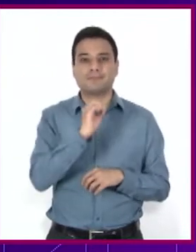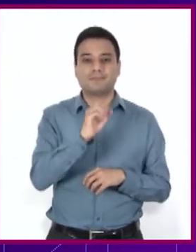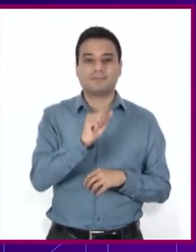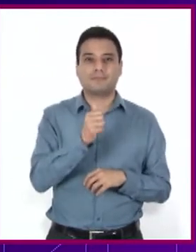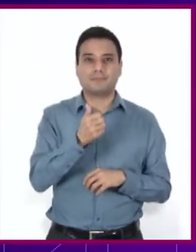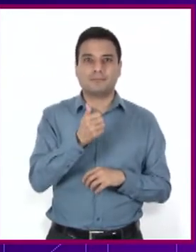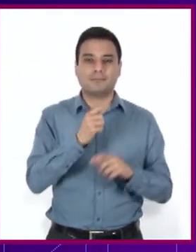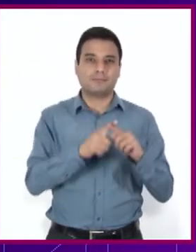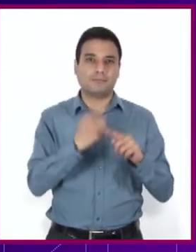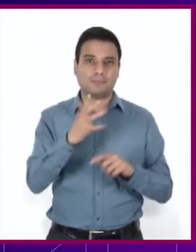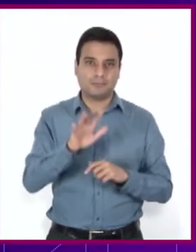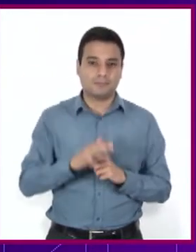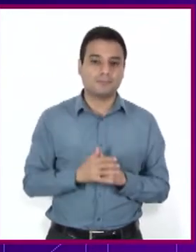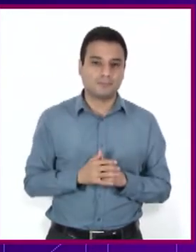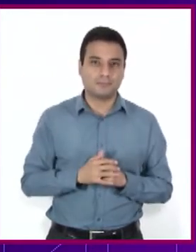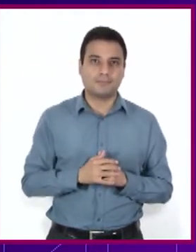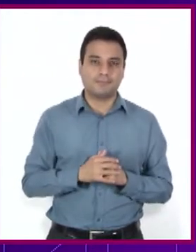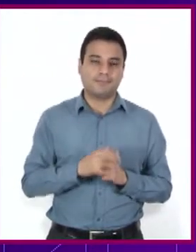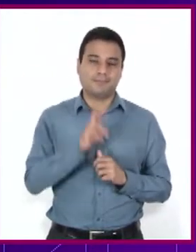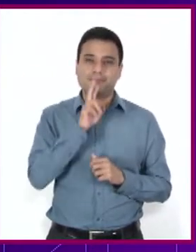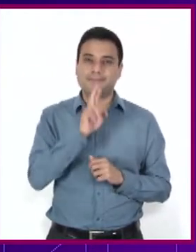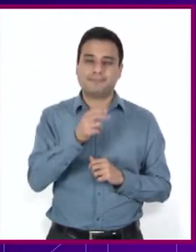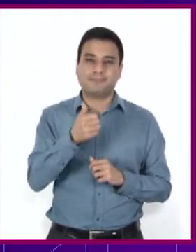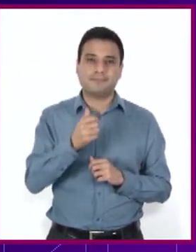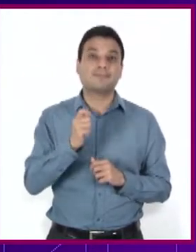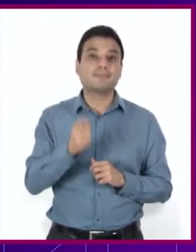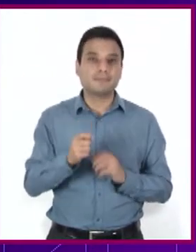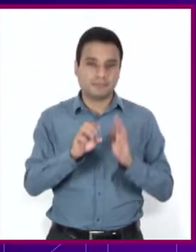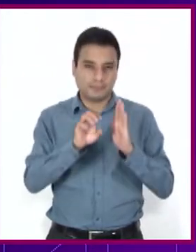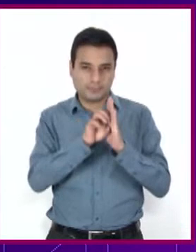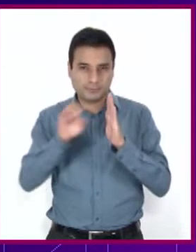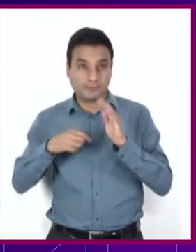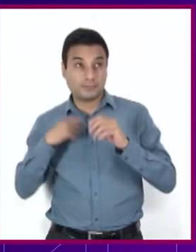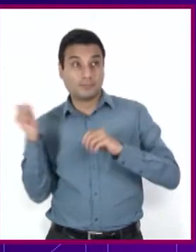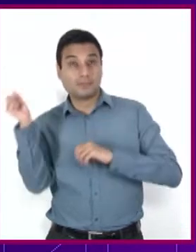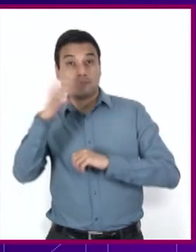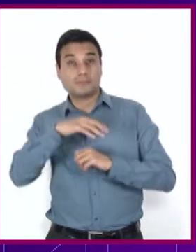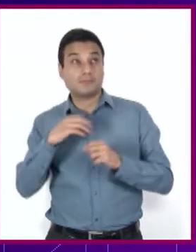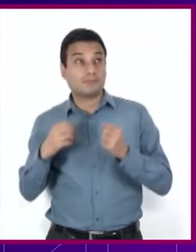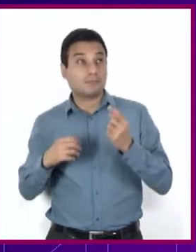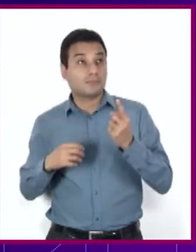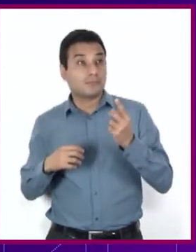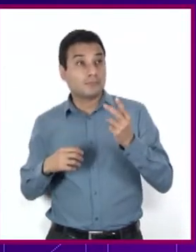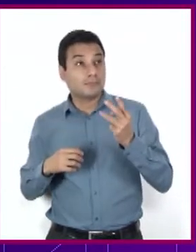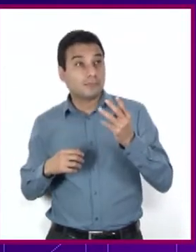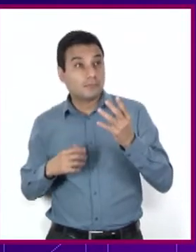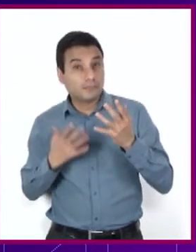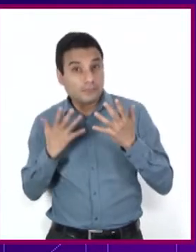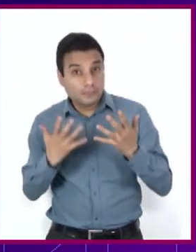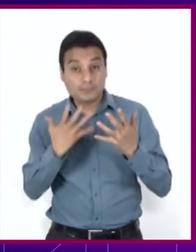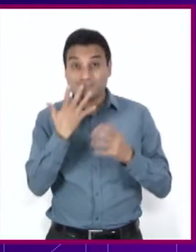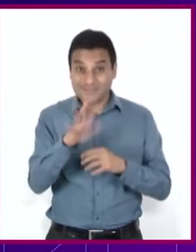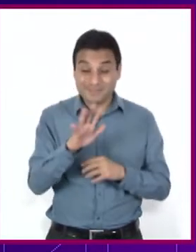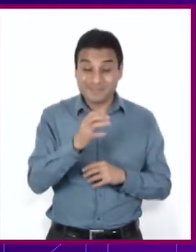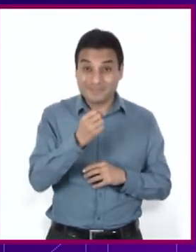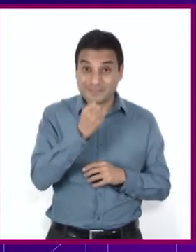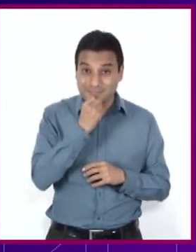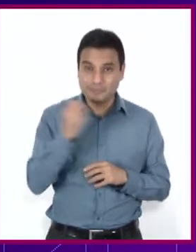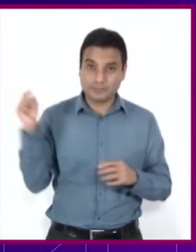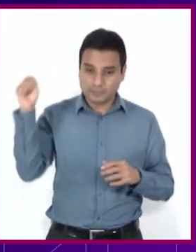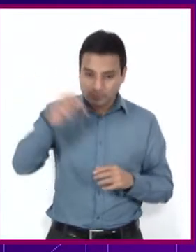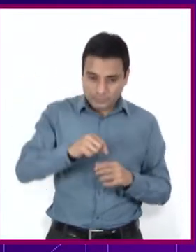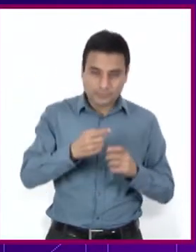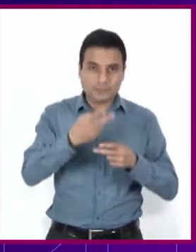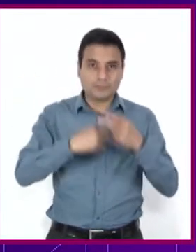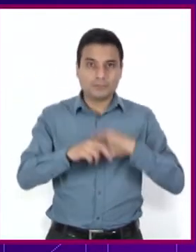10, igual a 6. Esto quiere decir que cuando la piedra choca con el agua después de 10 segundos, forma un